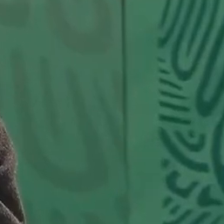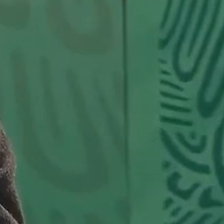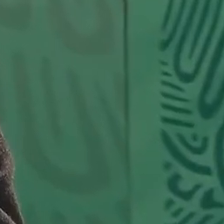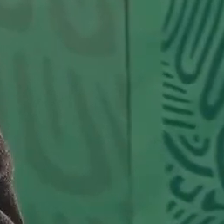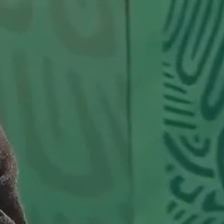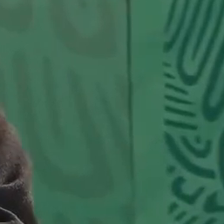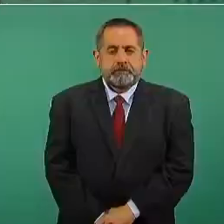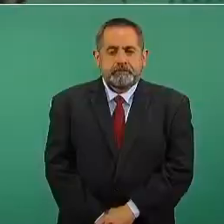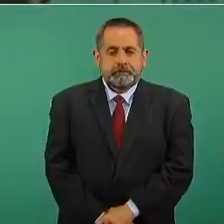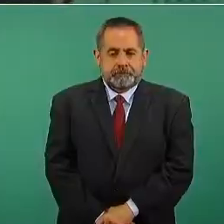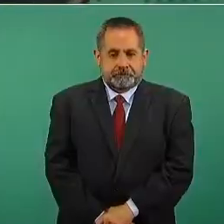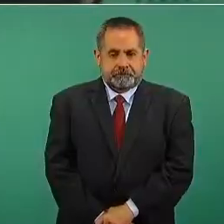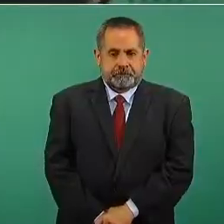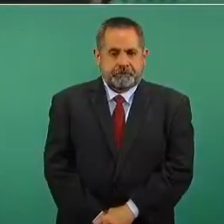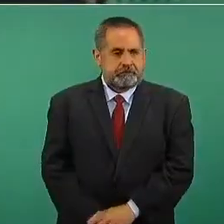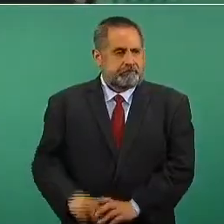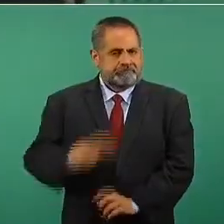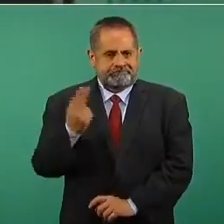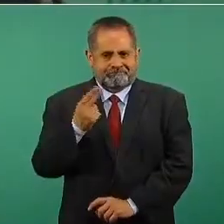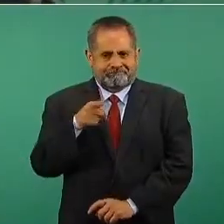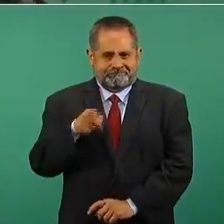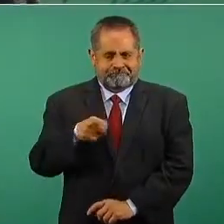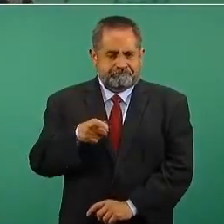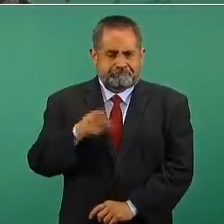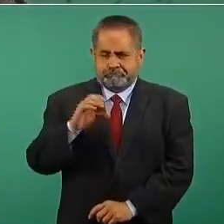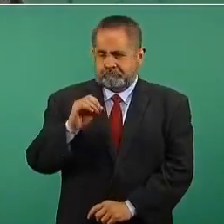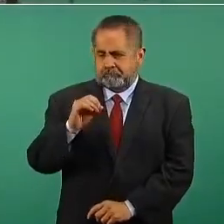y aplomo,